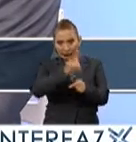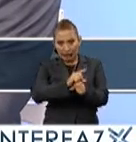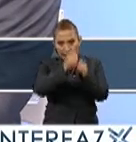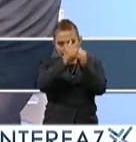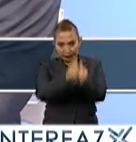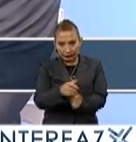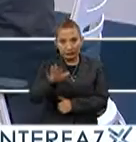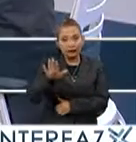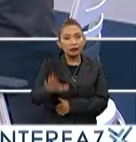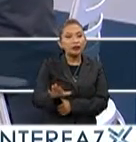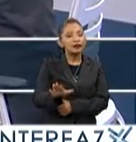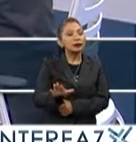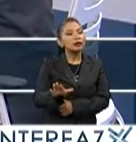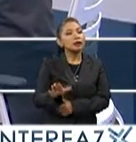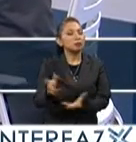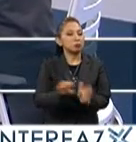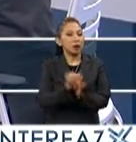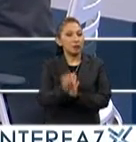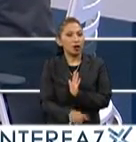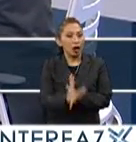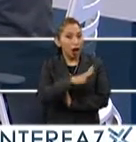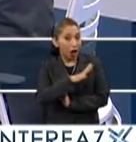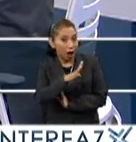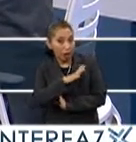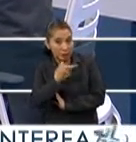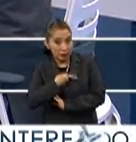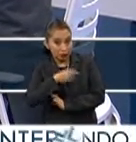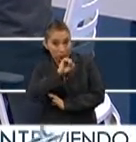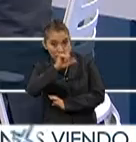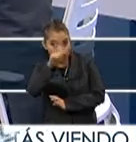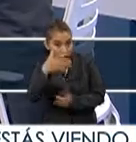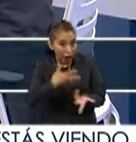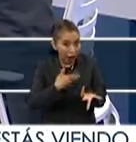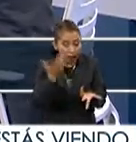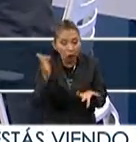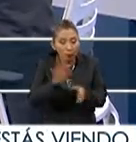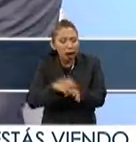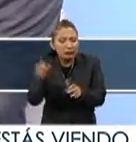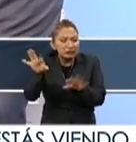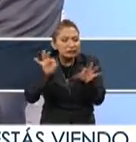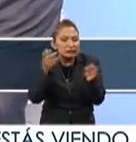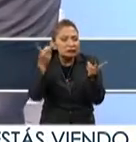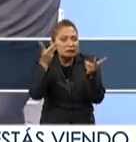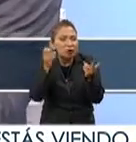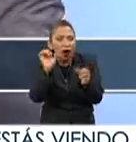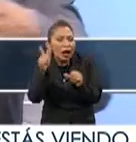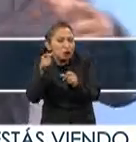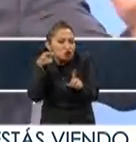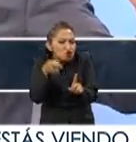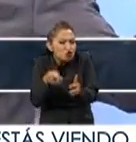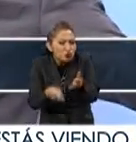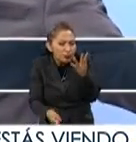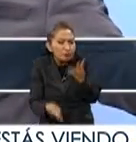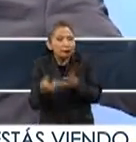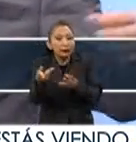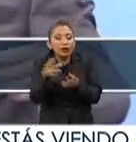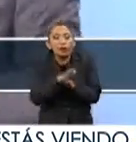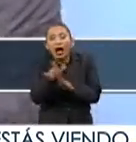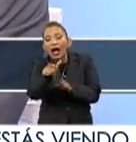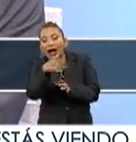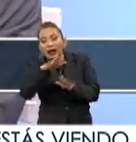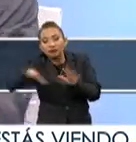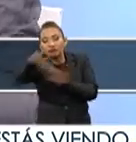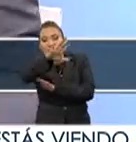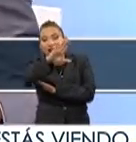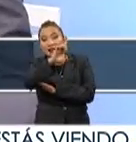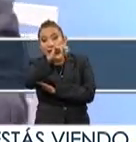días, por ejemplo, habrán especialistas. ¿Qué podemos ver más aterrizadamente? ¿Qué podemos vivir? Y si estará en qué parte de la explanada